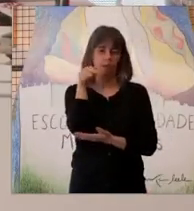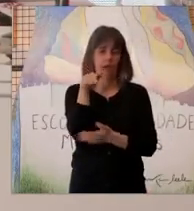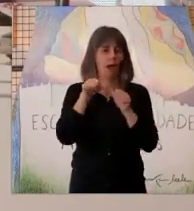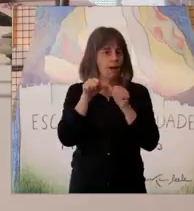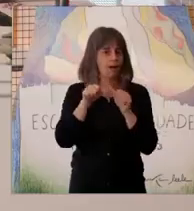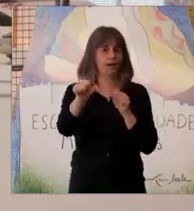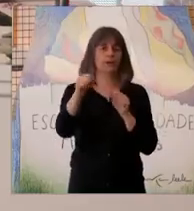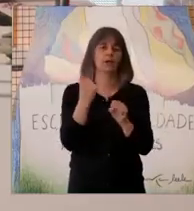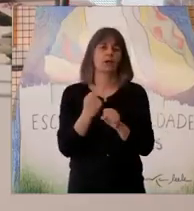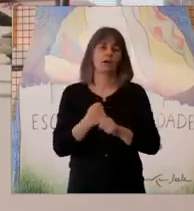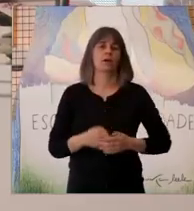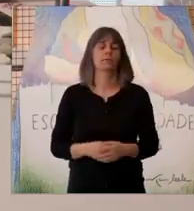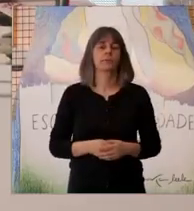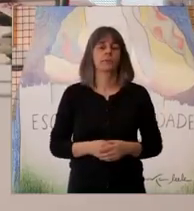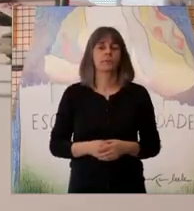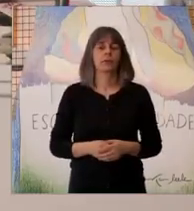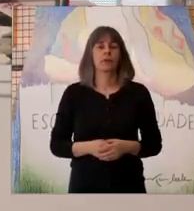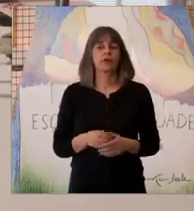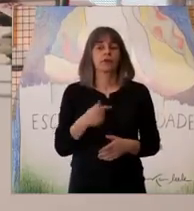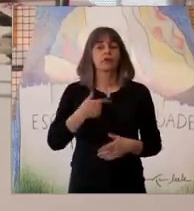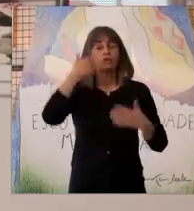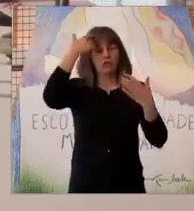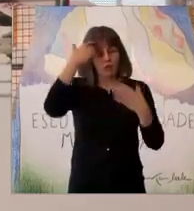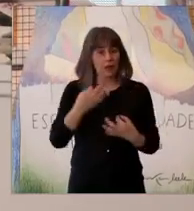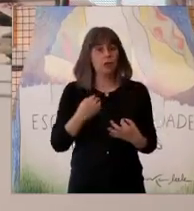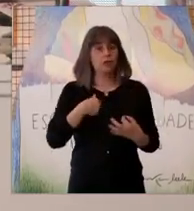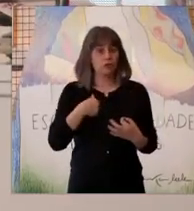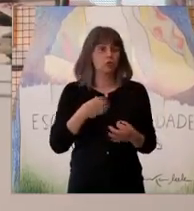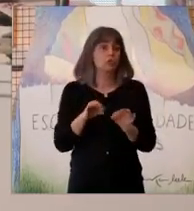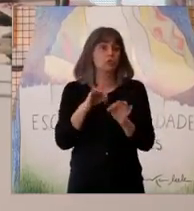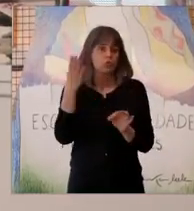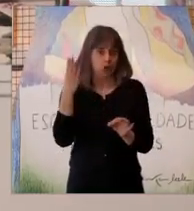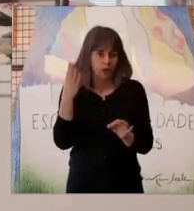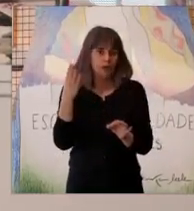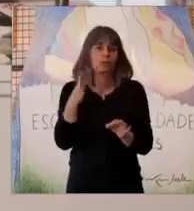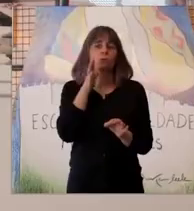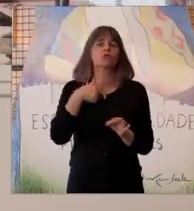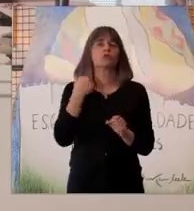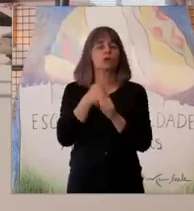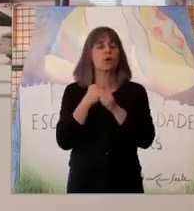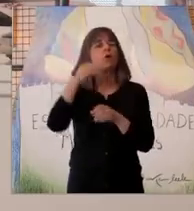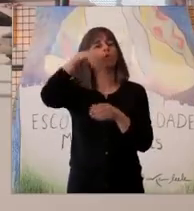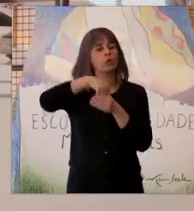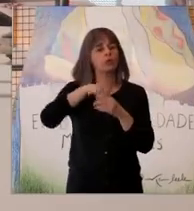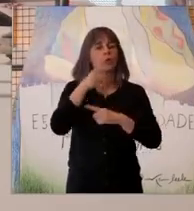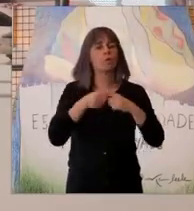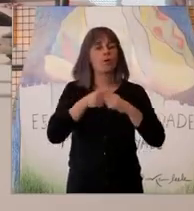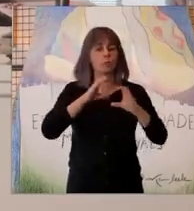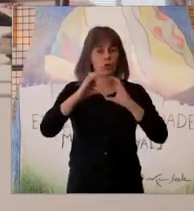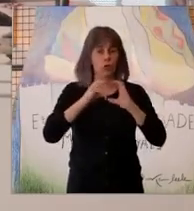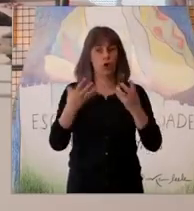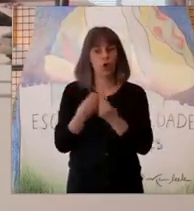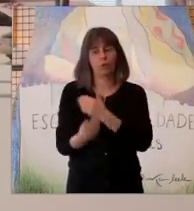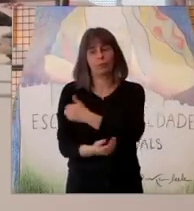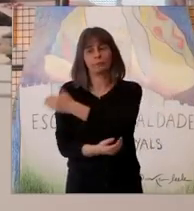en ese sentido yo sí creo que soy muy privilegiada yo trabajo en un medio de comunicación con una directora